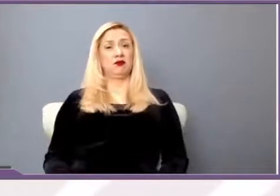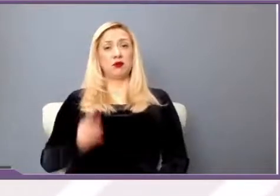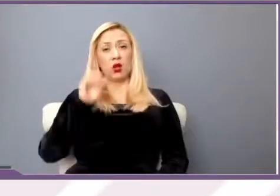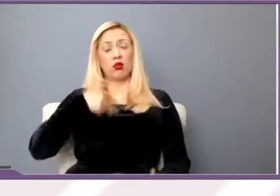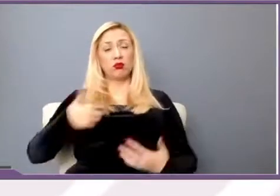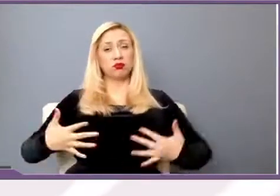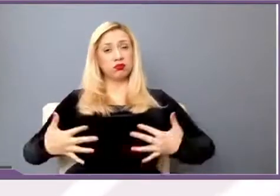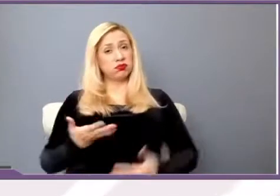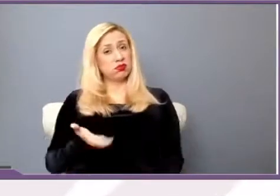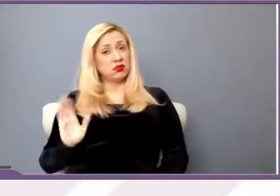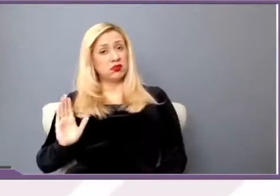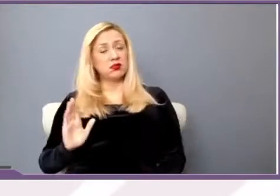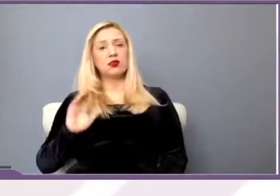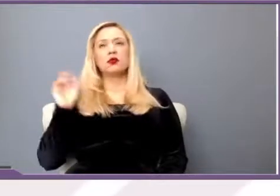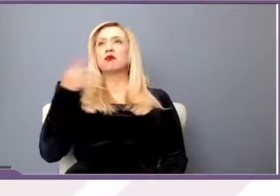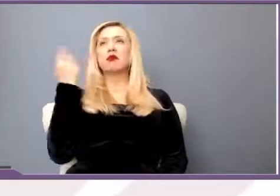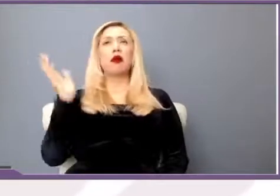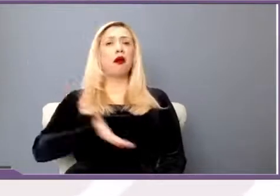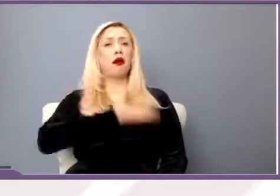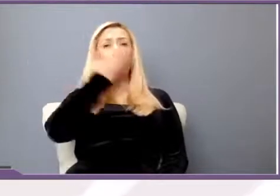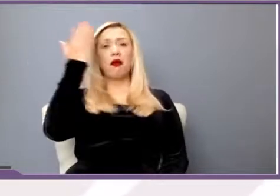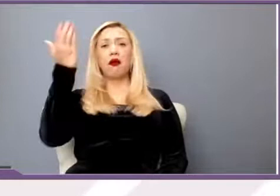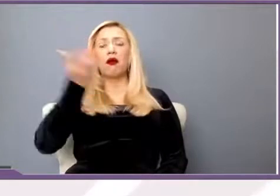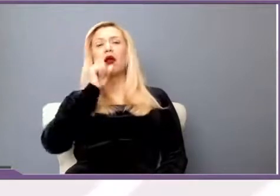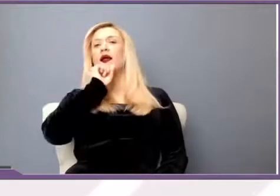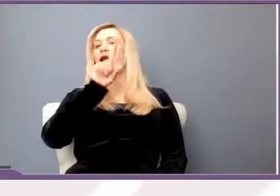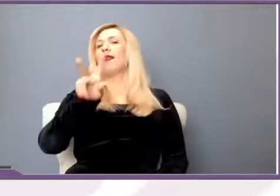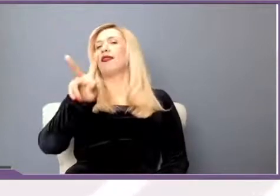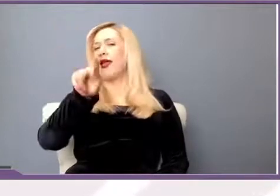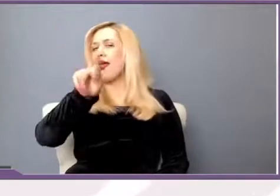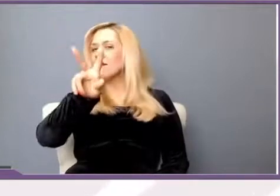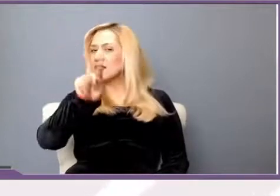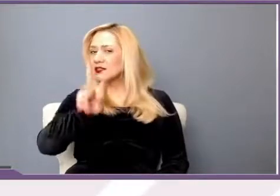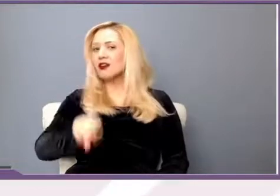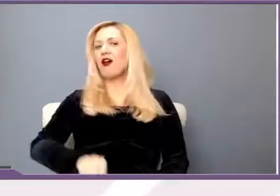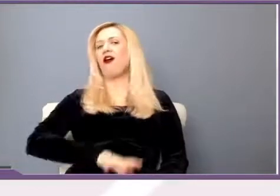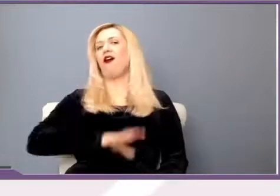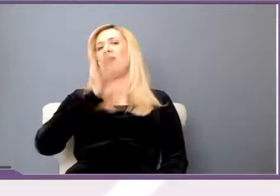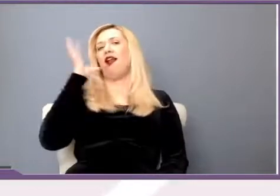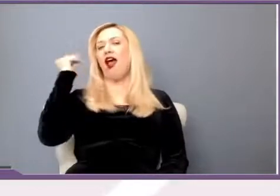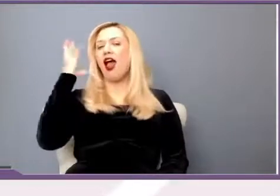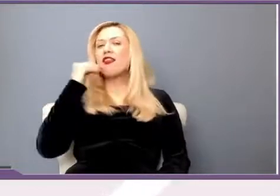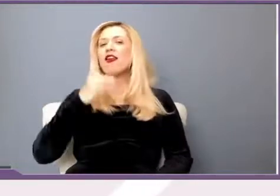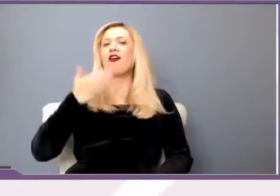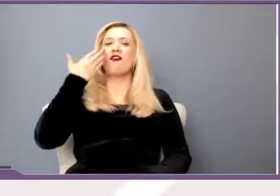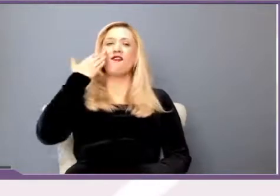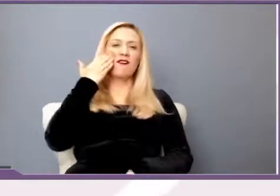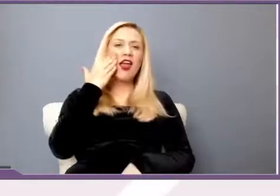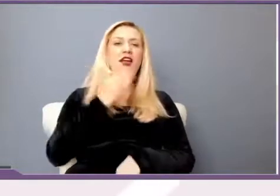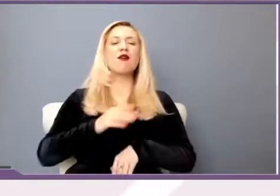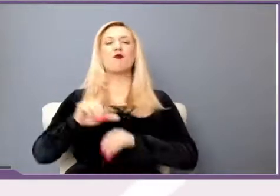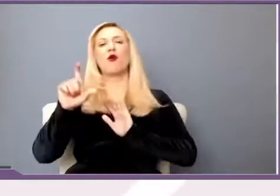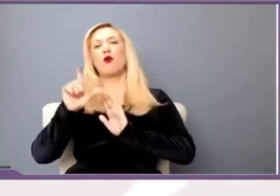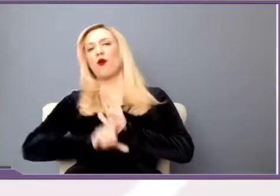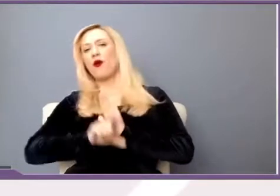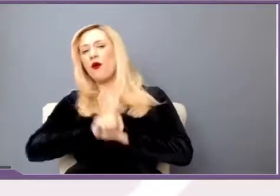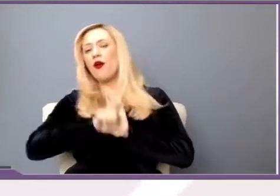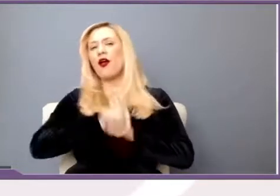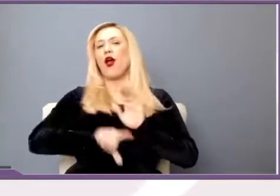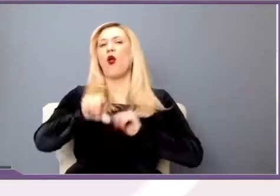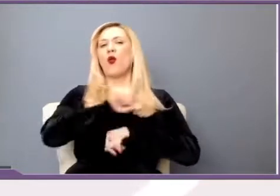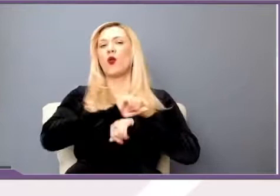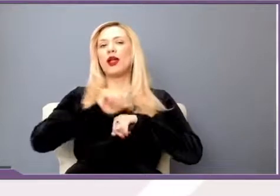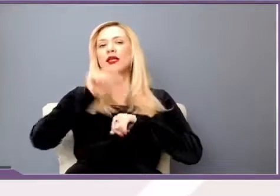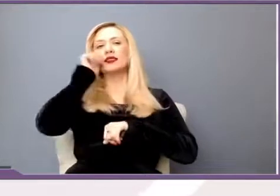los espacios y tenemos a los medios de comunicación replicándonos todo el tiempo y diciéndonos todo el tiempo cuál es el modelo